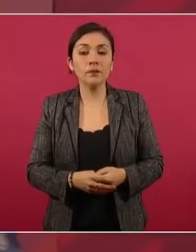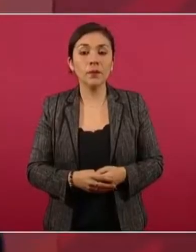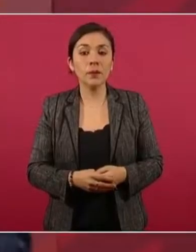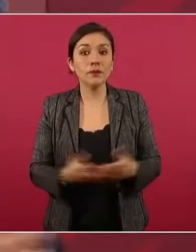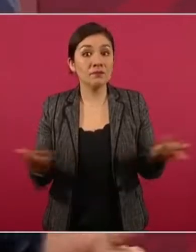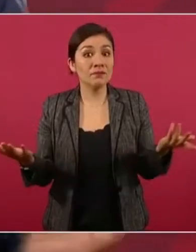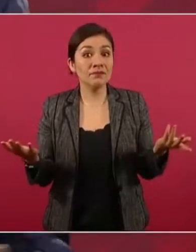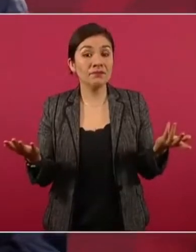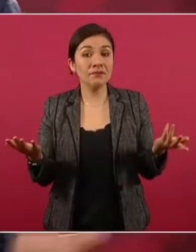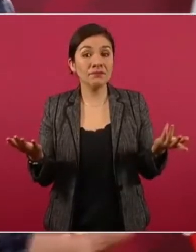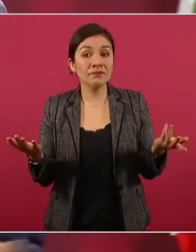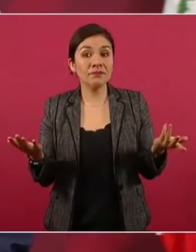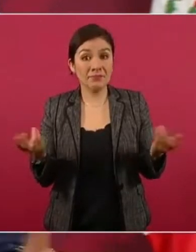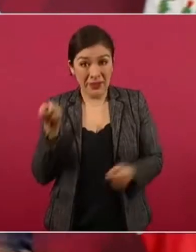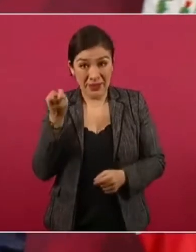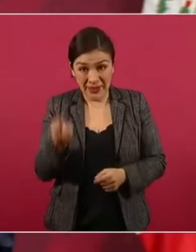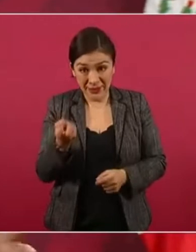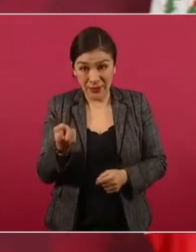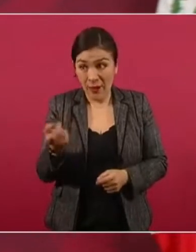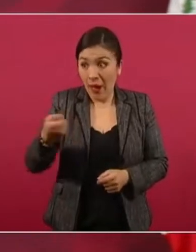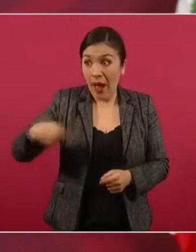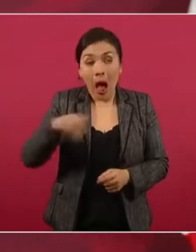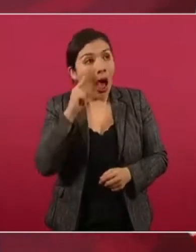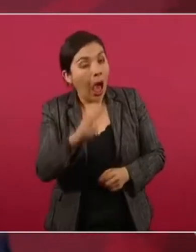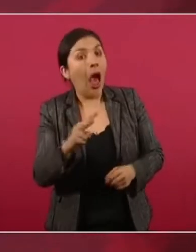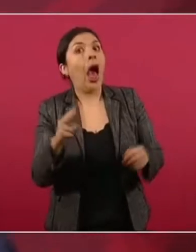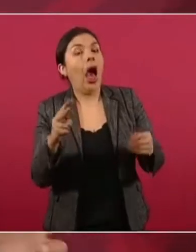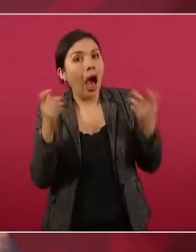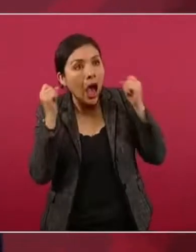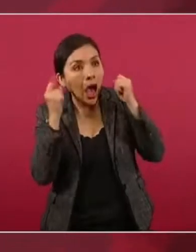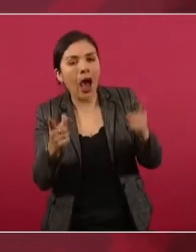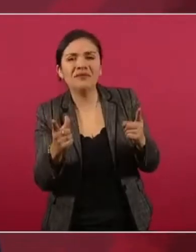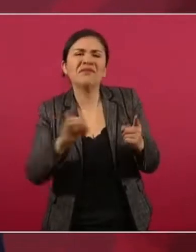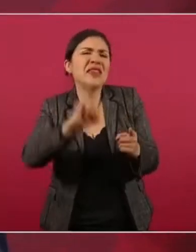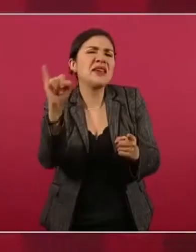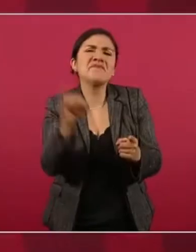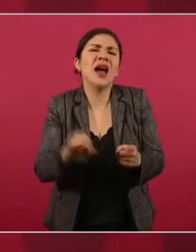Pero eso no lo van a reconocer nunca.